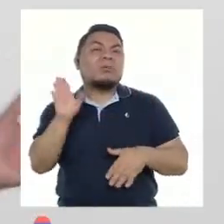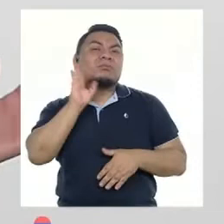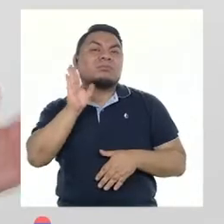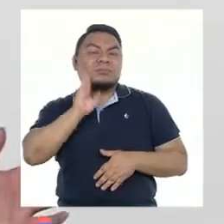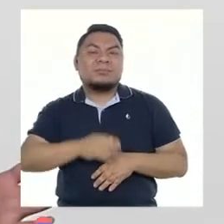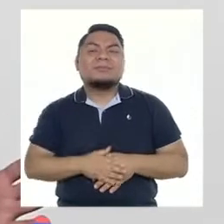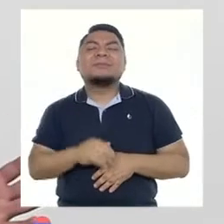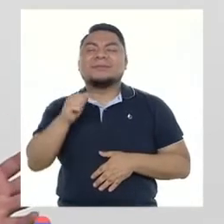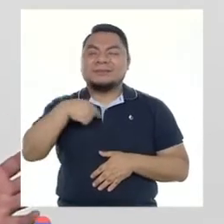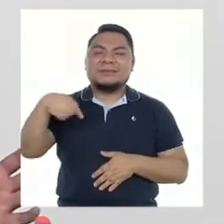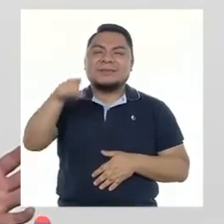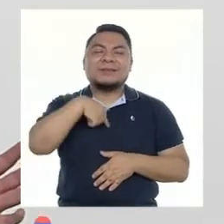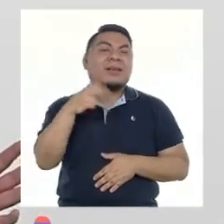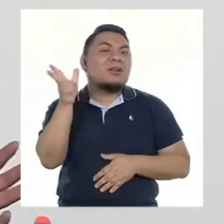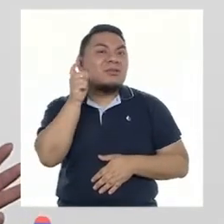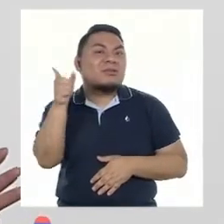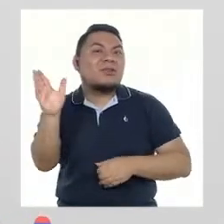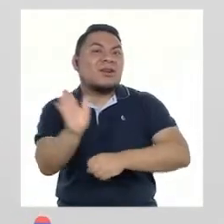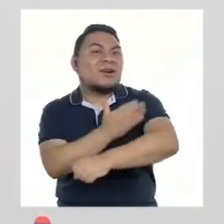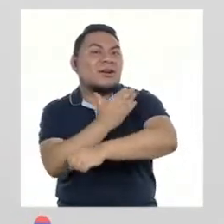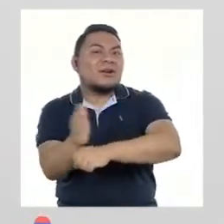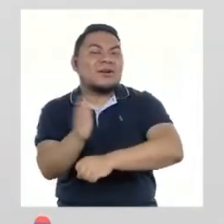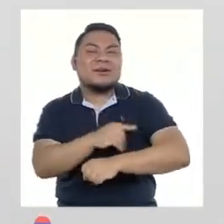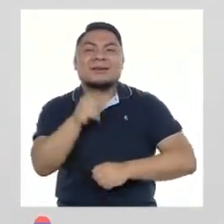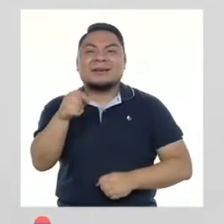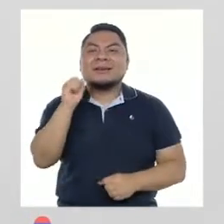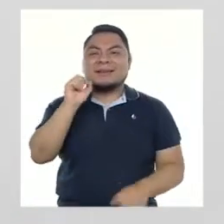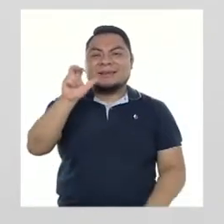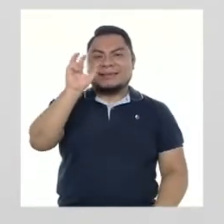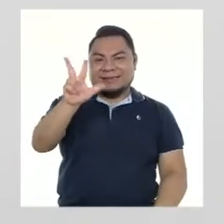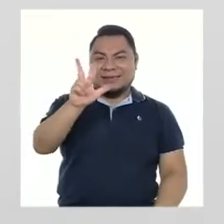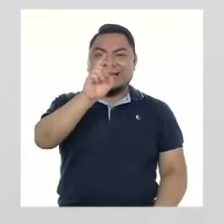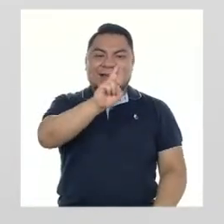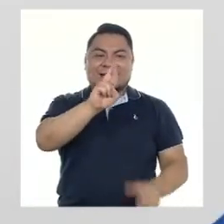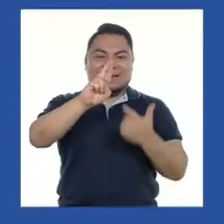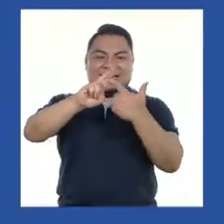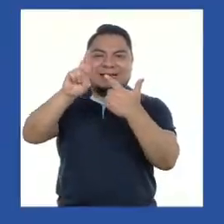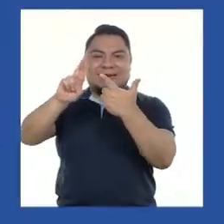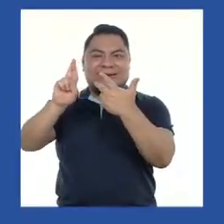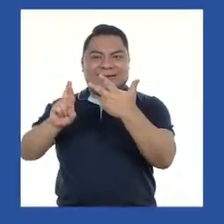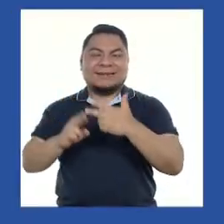residuos, vamos a escuchar la canción de las tres R's.